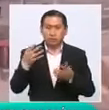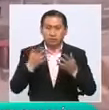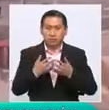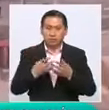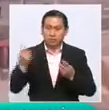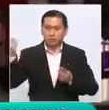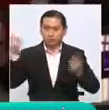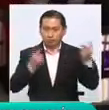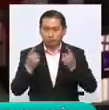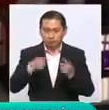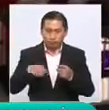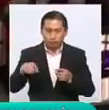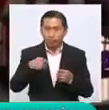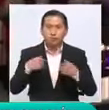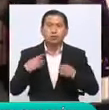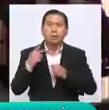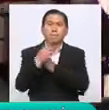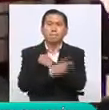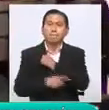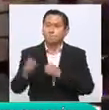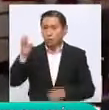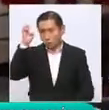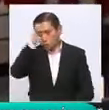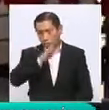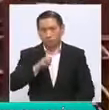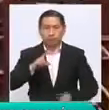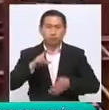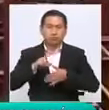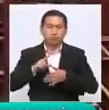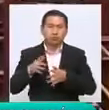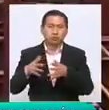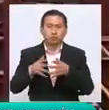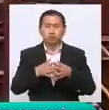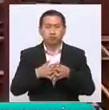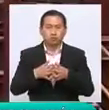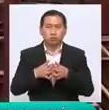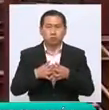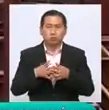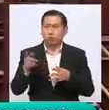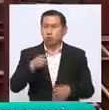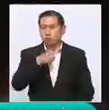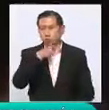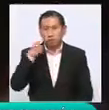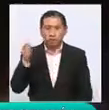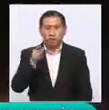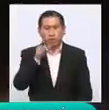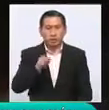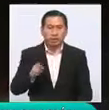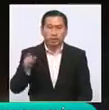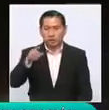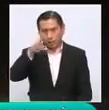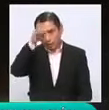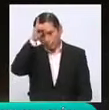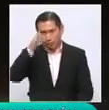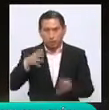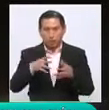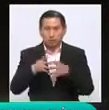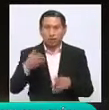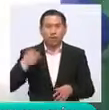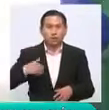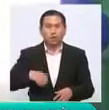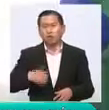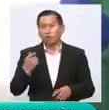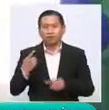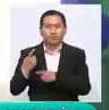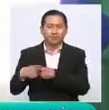dicha convocatoria son de países de Europa, Latinoamérica y Norteamérica, como Rusia, Italia, Alemania, Estados Unidos, Argentina, entre otros.